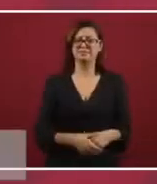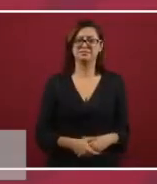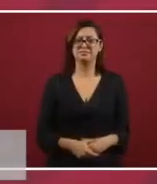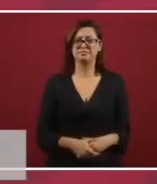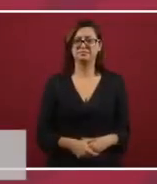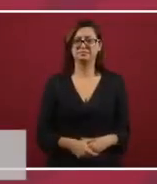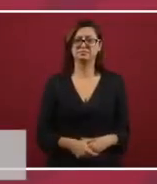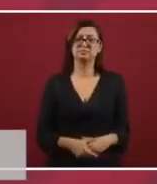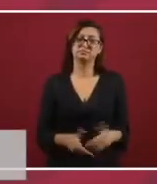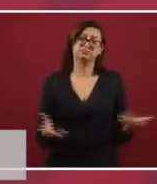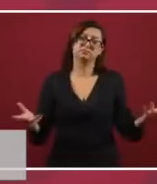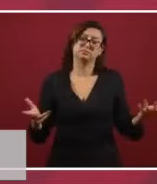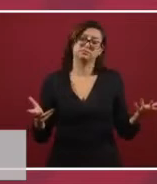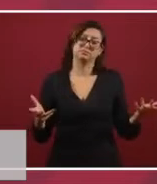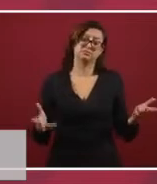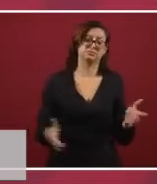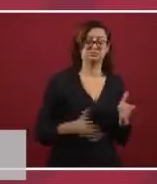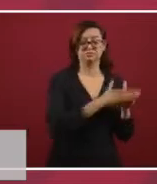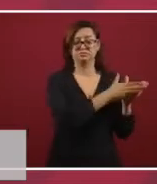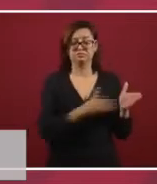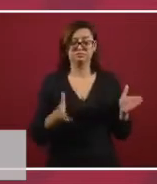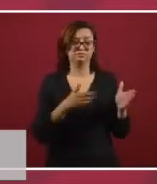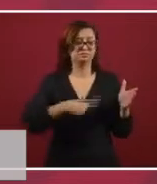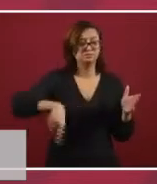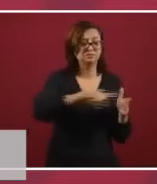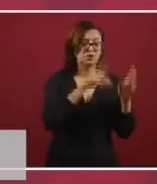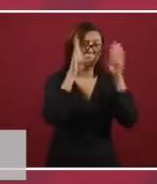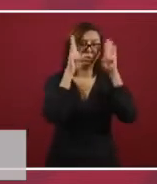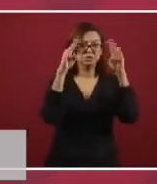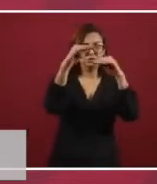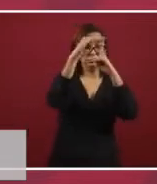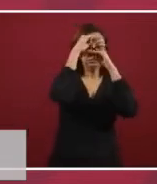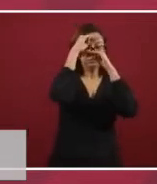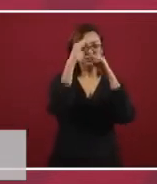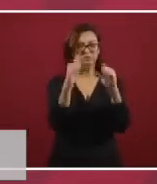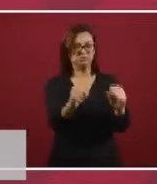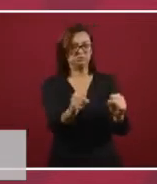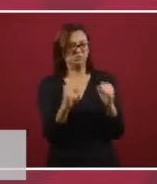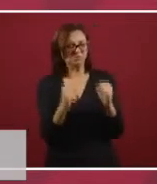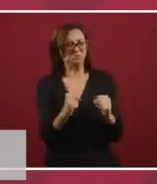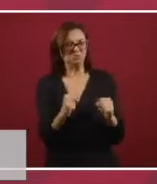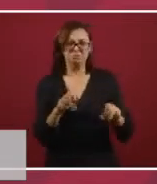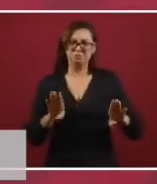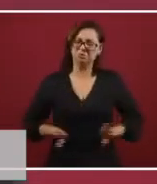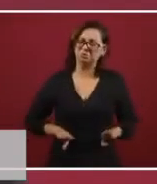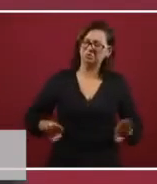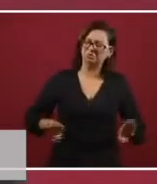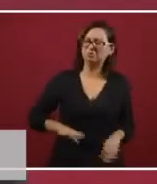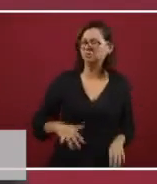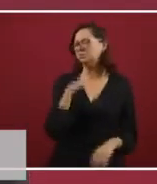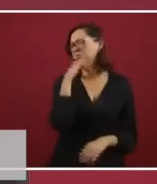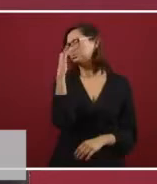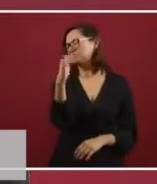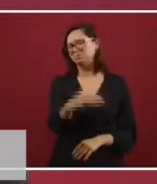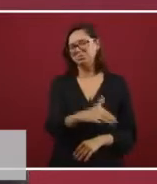ese es un distintivo del conservadurismo. Son muy corruptos,